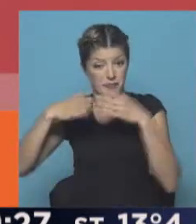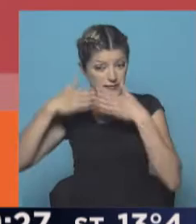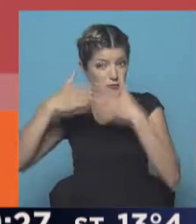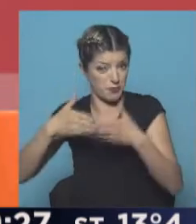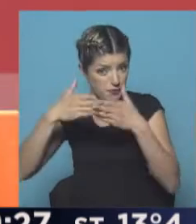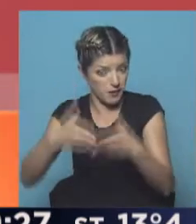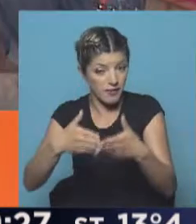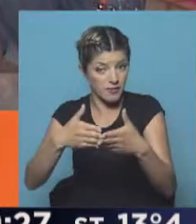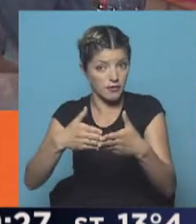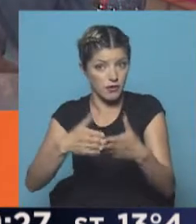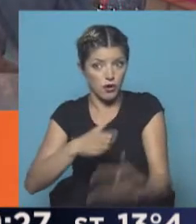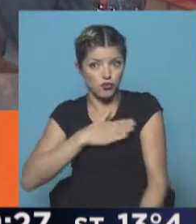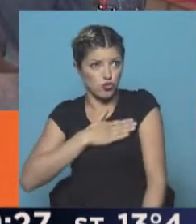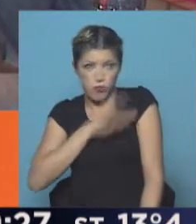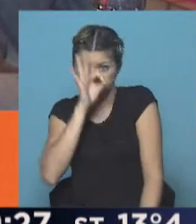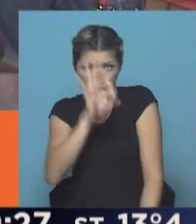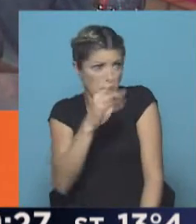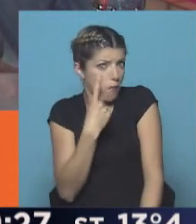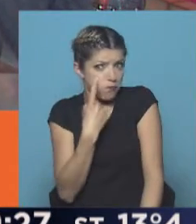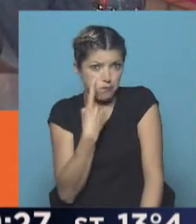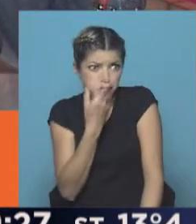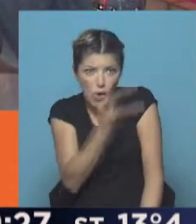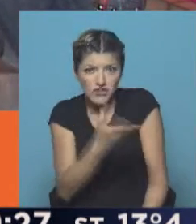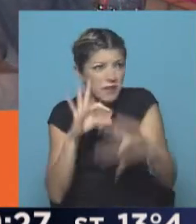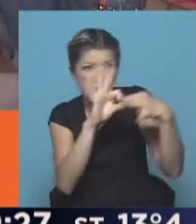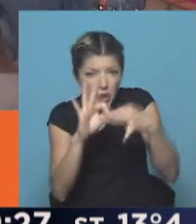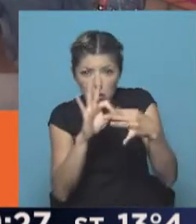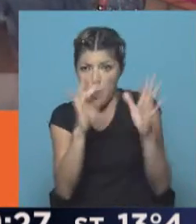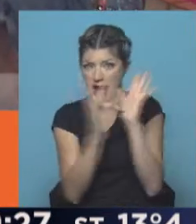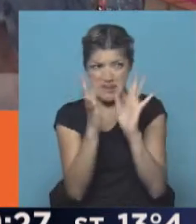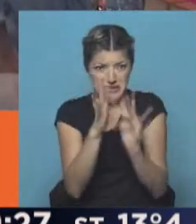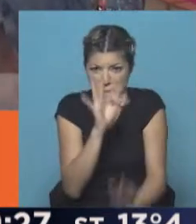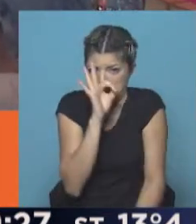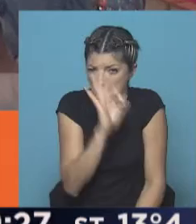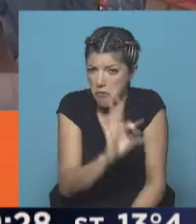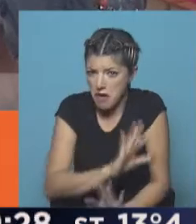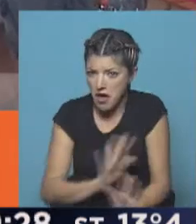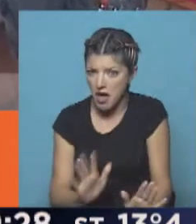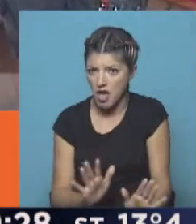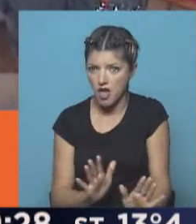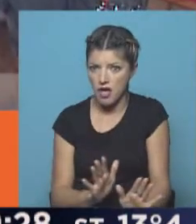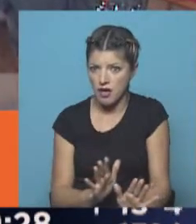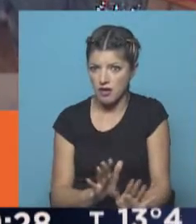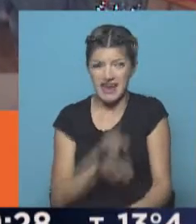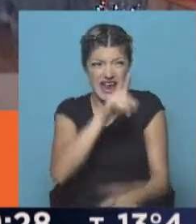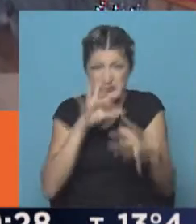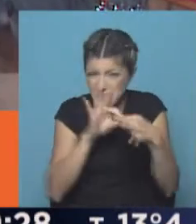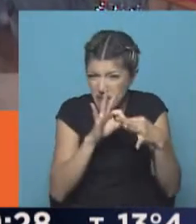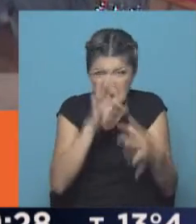barco, yo jamás a Suárez lo conocí cercano a la iglesia, muy lejos de estar cerca de la